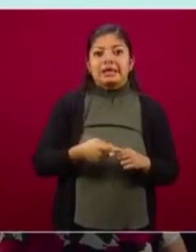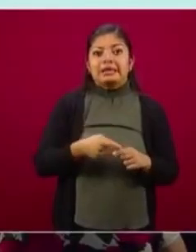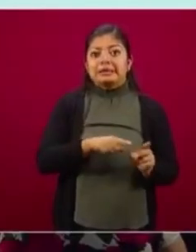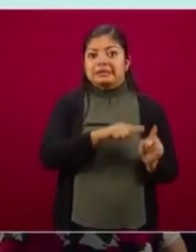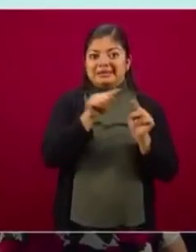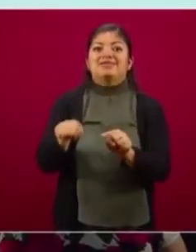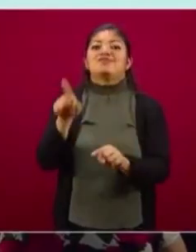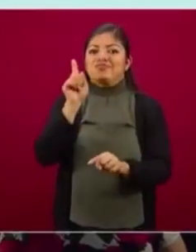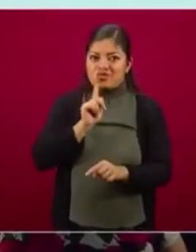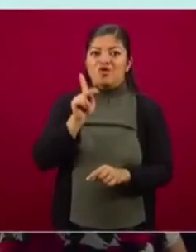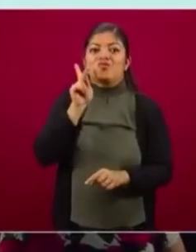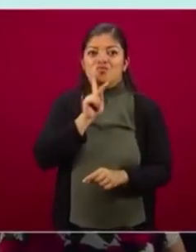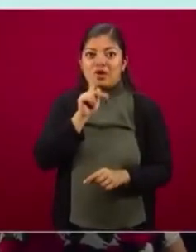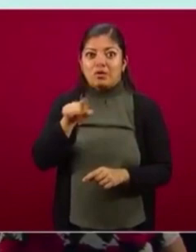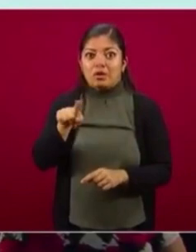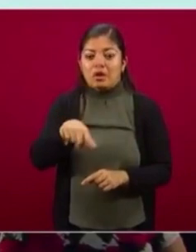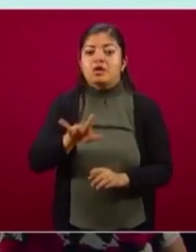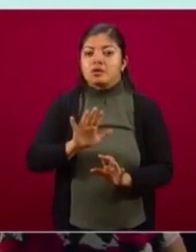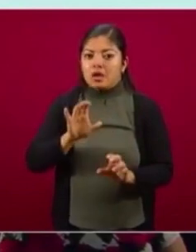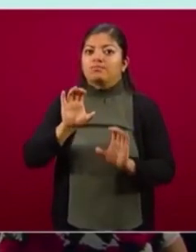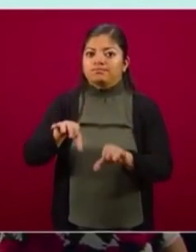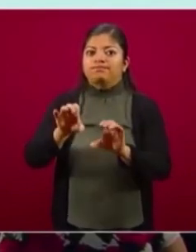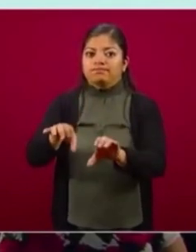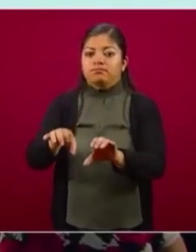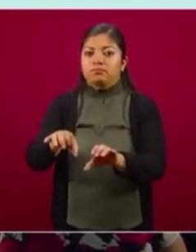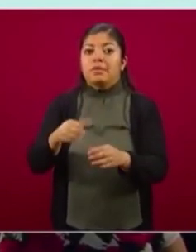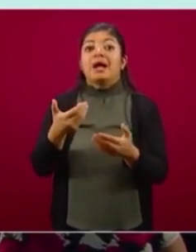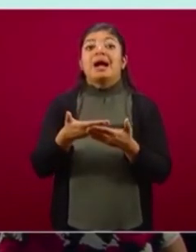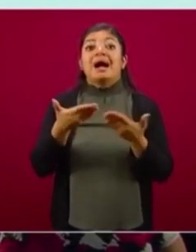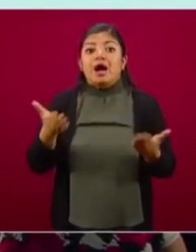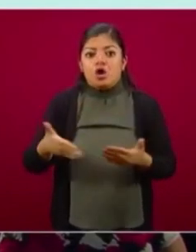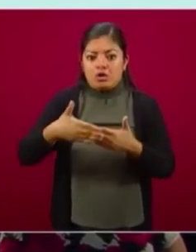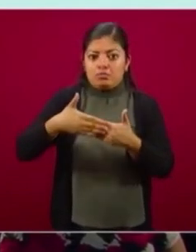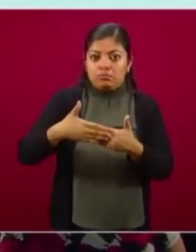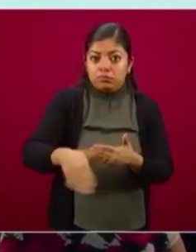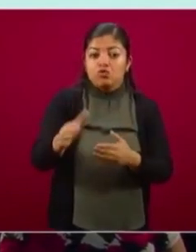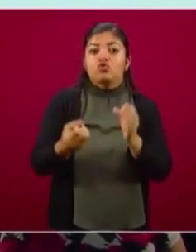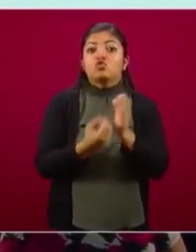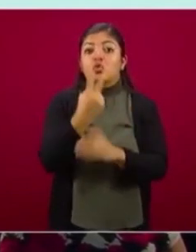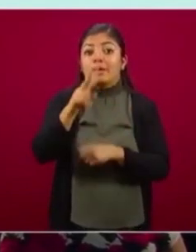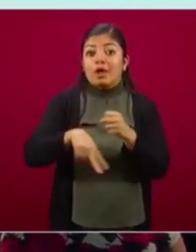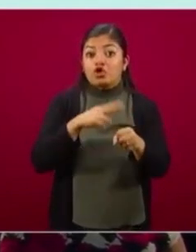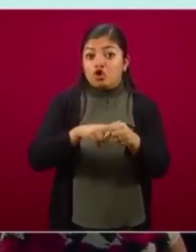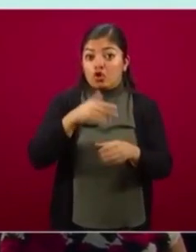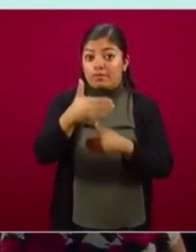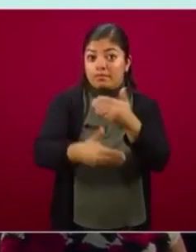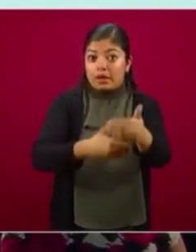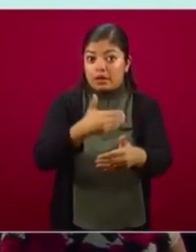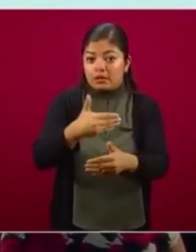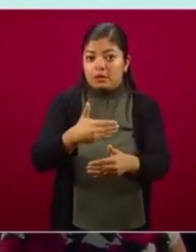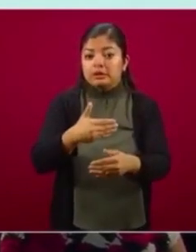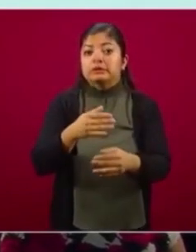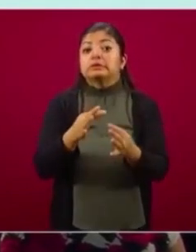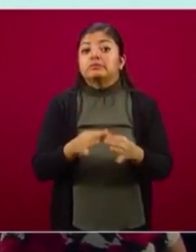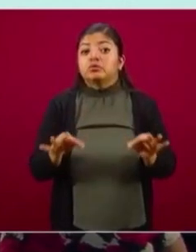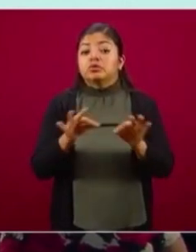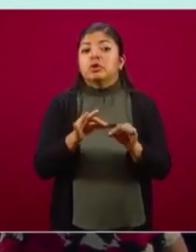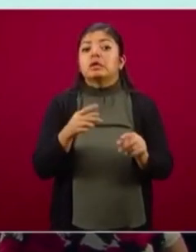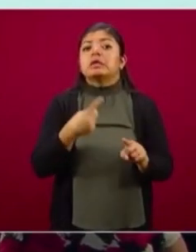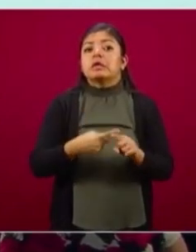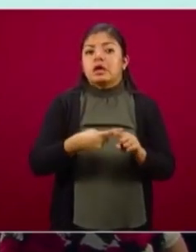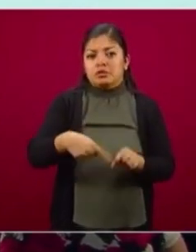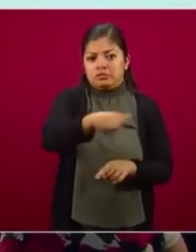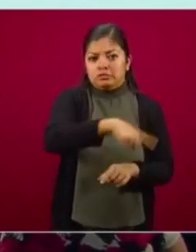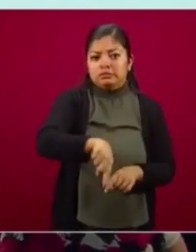una parte de la nueva normalidad debe de ser esa saber que todos quienes ocupan quienes buscan los servicios del